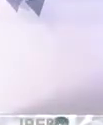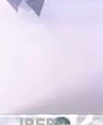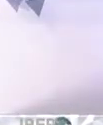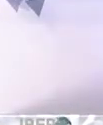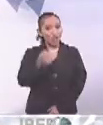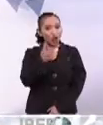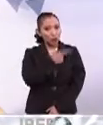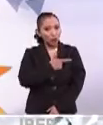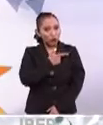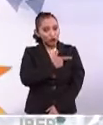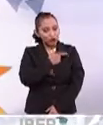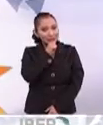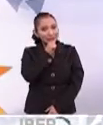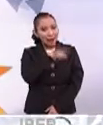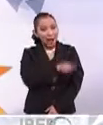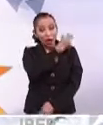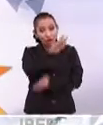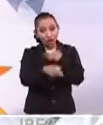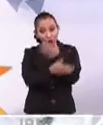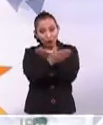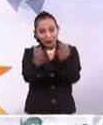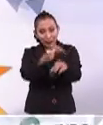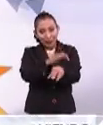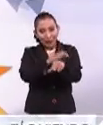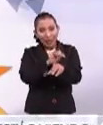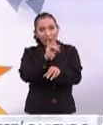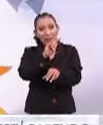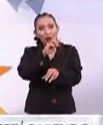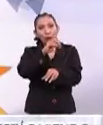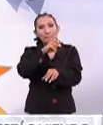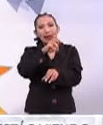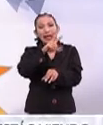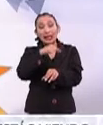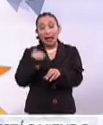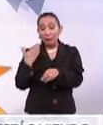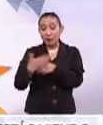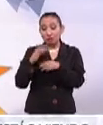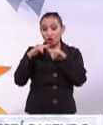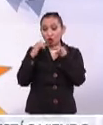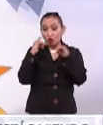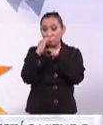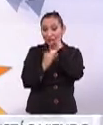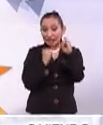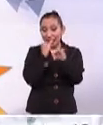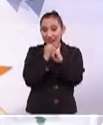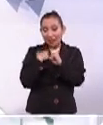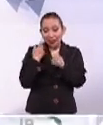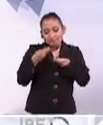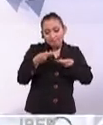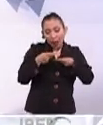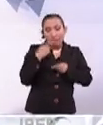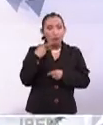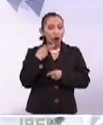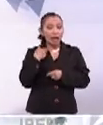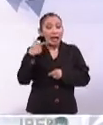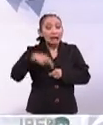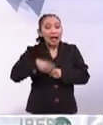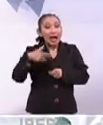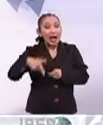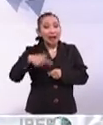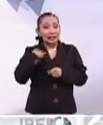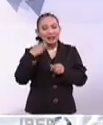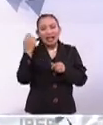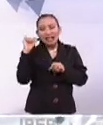saludo con mucho gusto también a todos nuestros amigos de iberoamérica en el marco del encuentro internacional de elaboración política se lleva a cabo